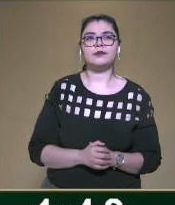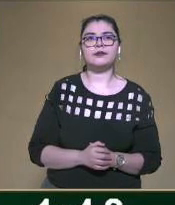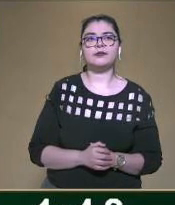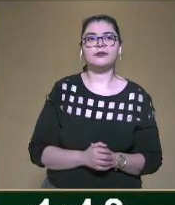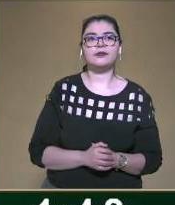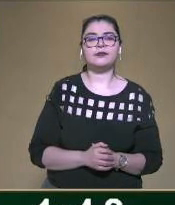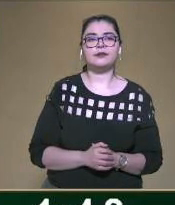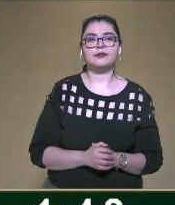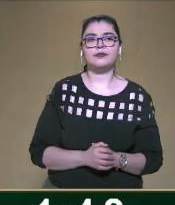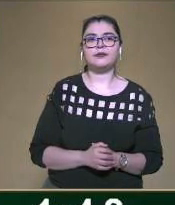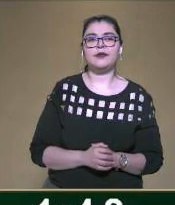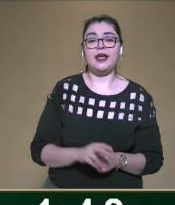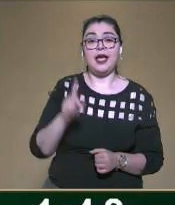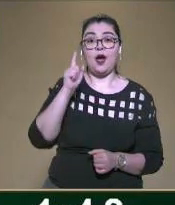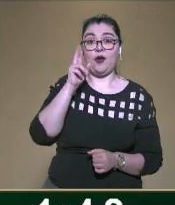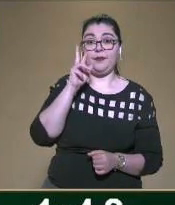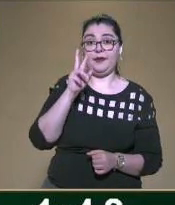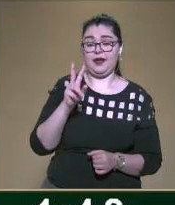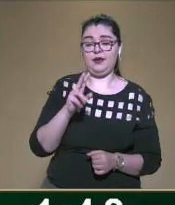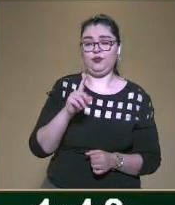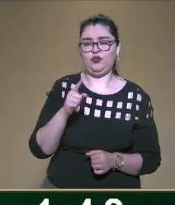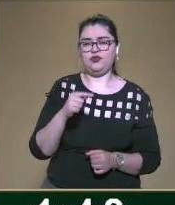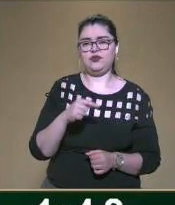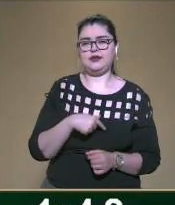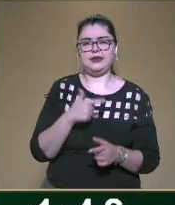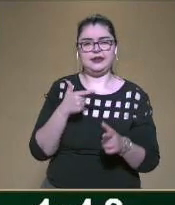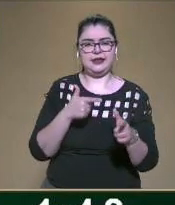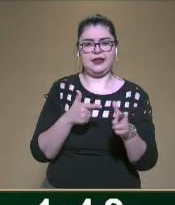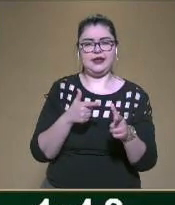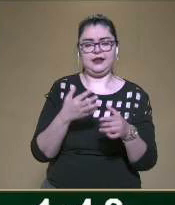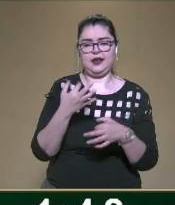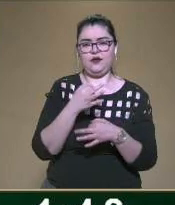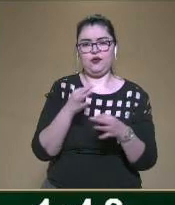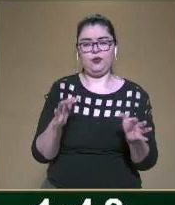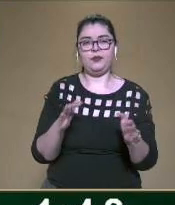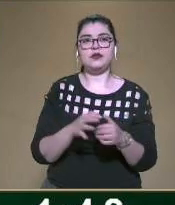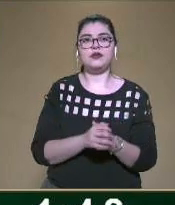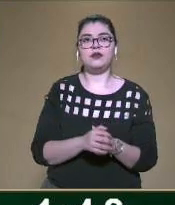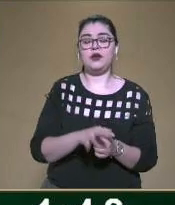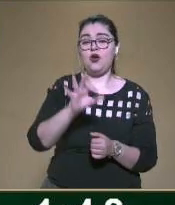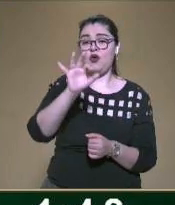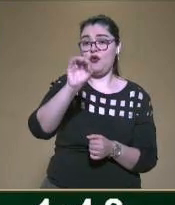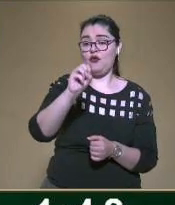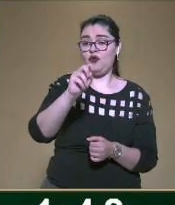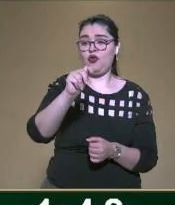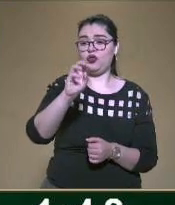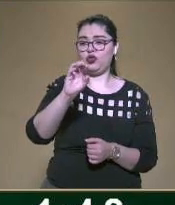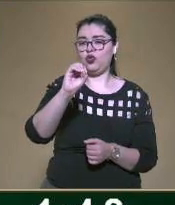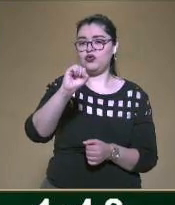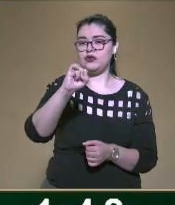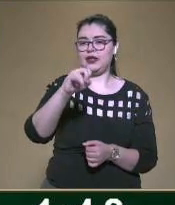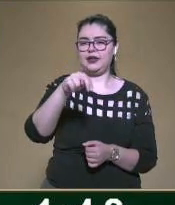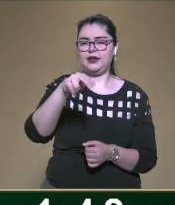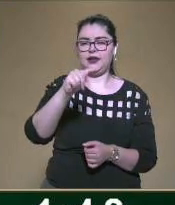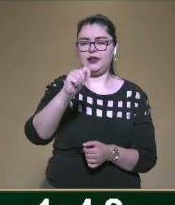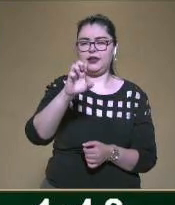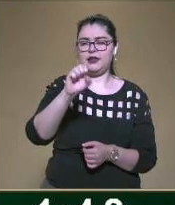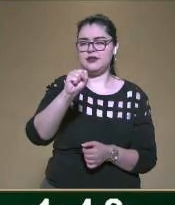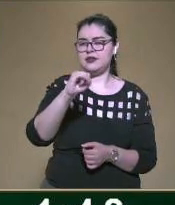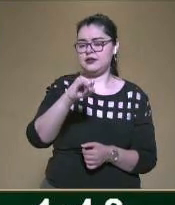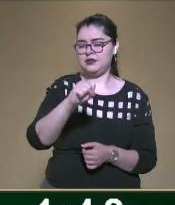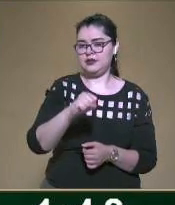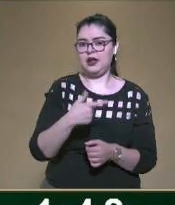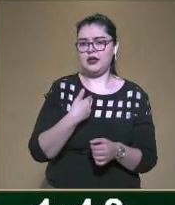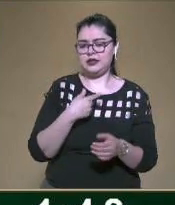de los autótrofos, pero el maestro Jaime te mencionó algo muy importante sobre la fotosíntesis. Ojo, te lo vamos a mencionar.